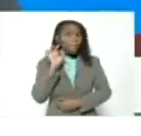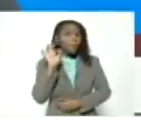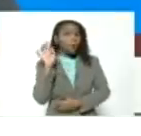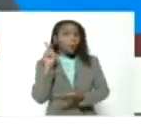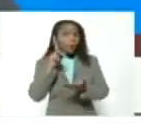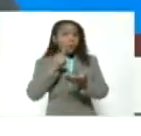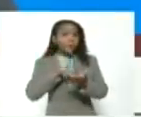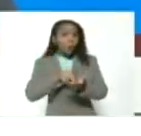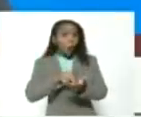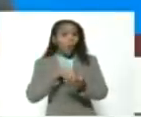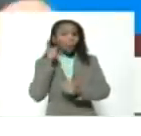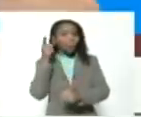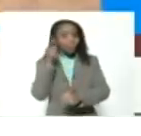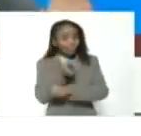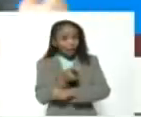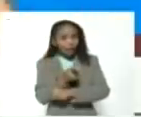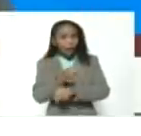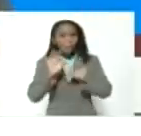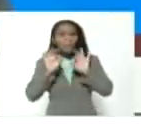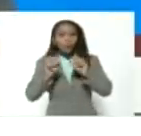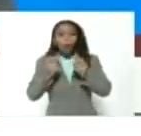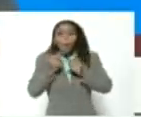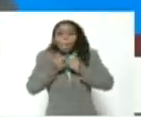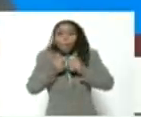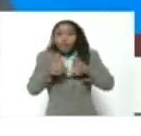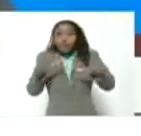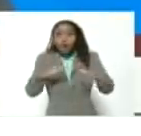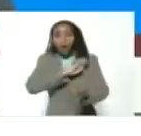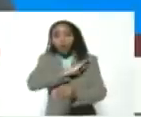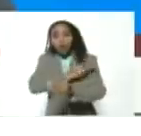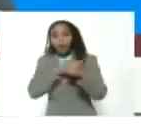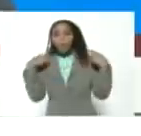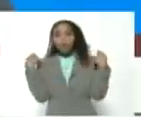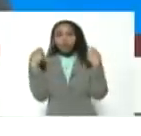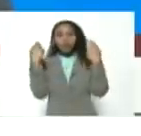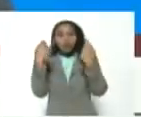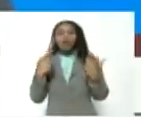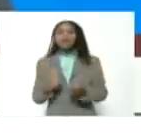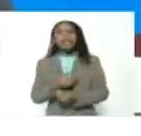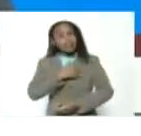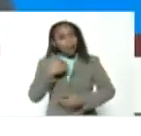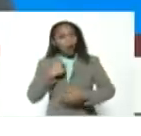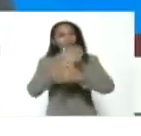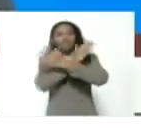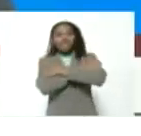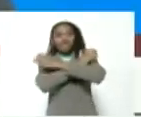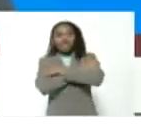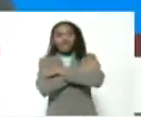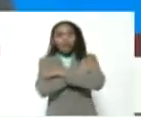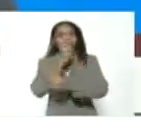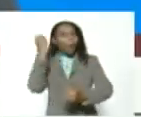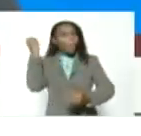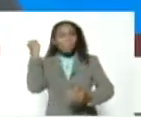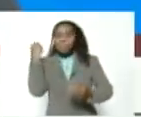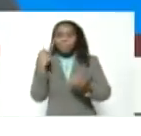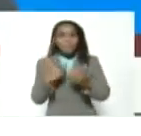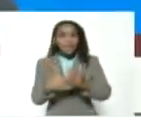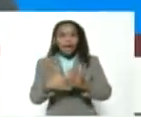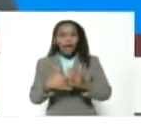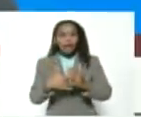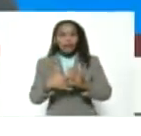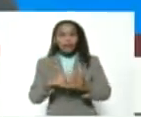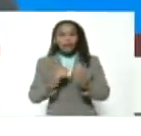llegada, debe ser un punto de expansión de las fuerzas populares. Quiero felicitar a los miles, a las miles